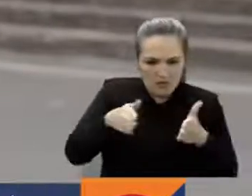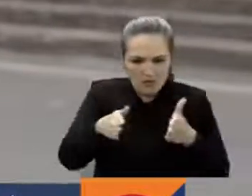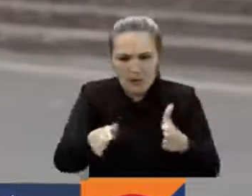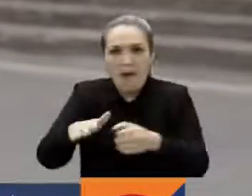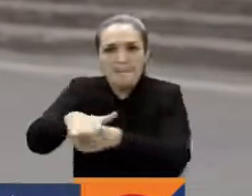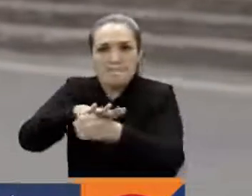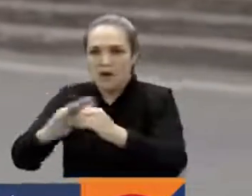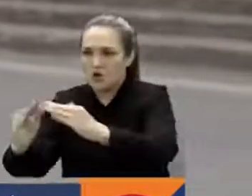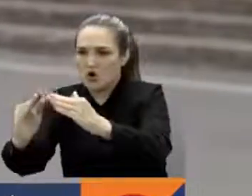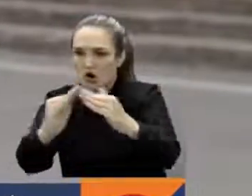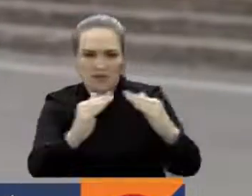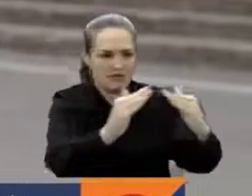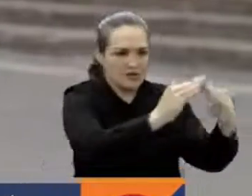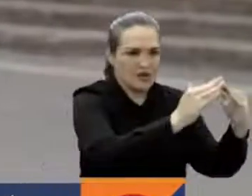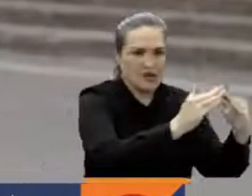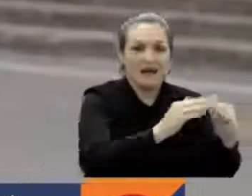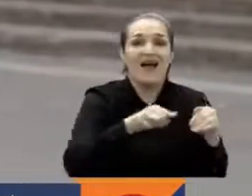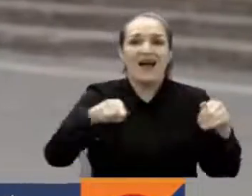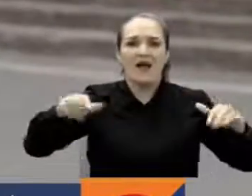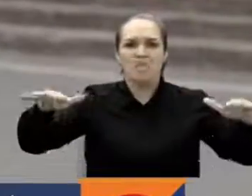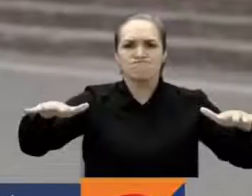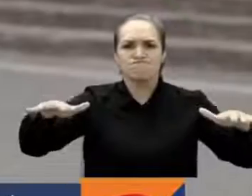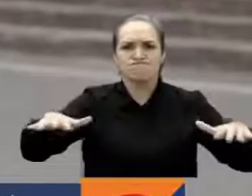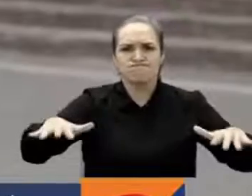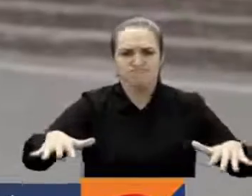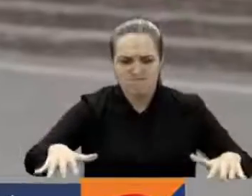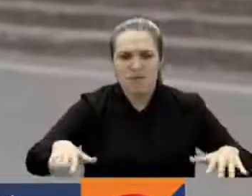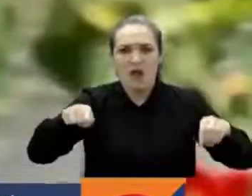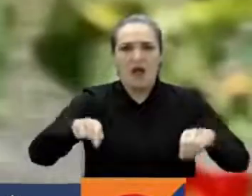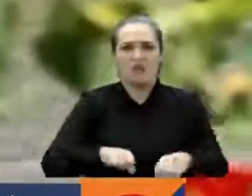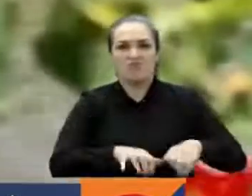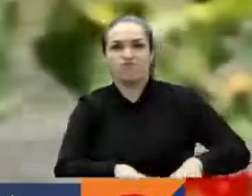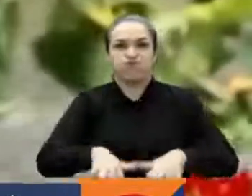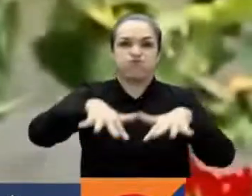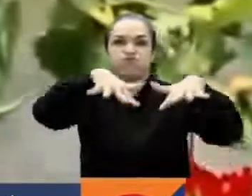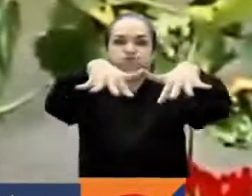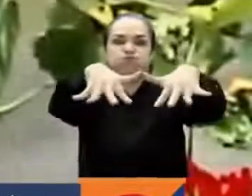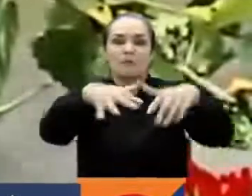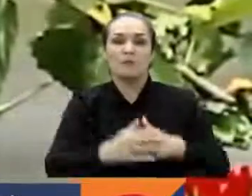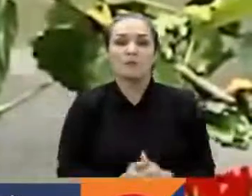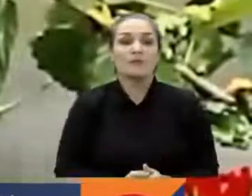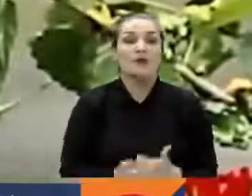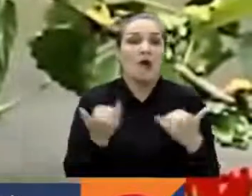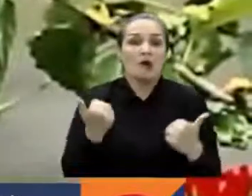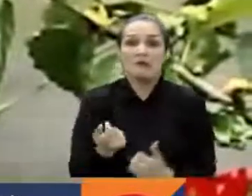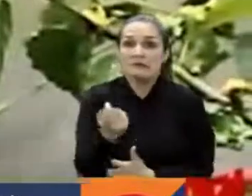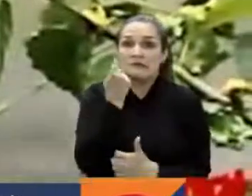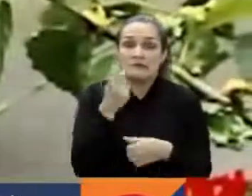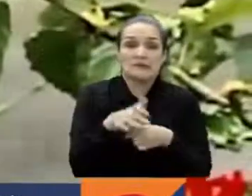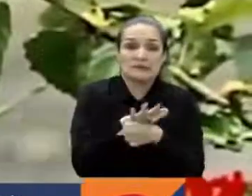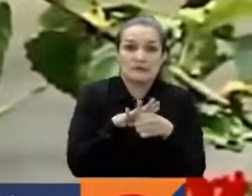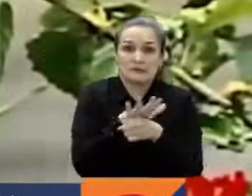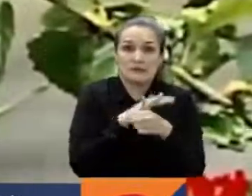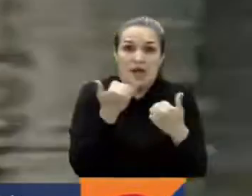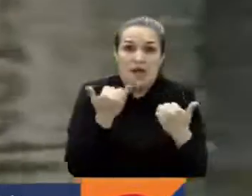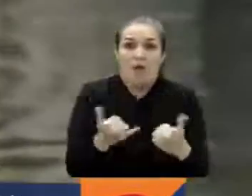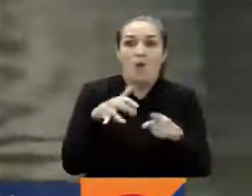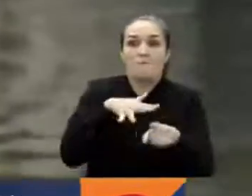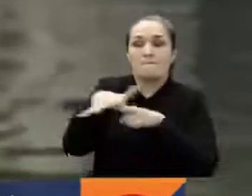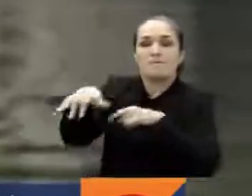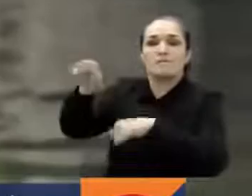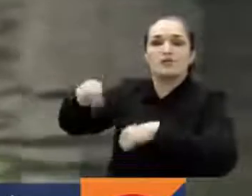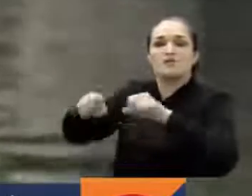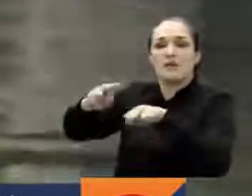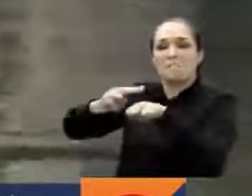nuevas urbanizaciones que generan, digamos, unos aumentos en los niveles del río. Los nuevos puntos críticos podrían afectar al sistema metro de la